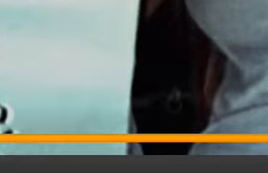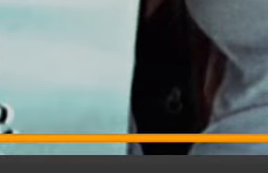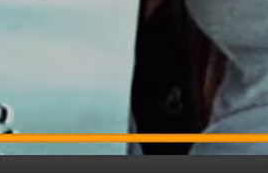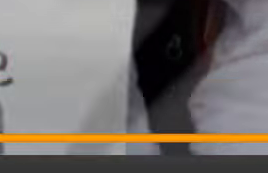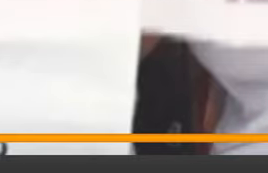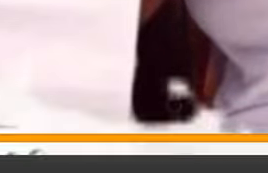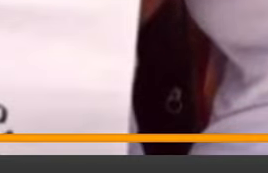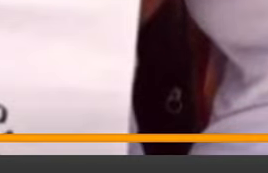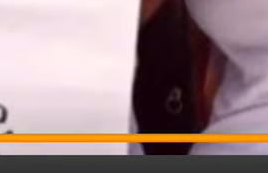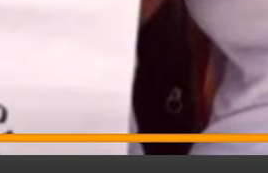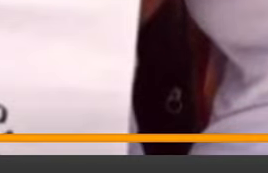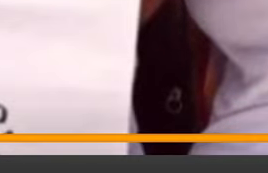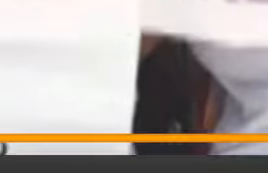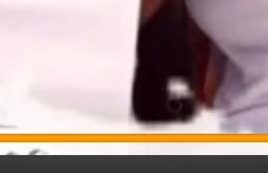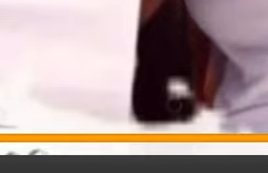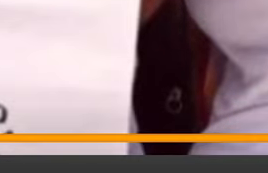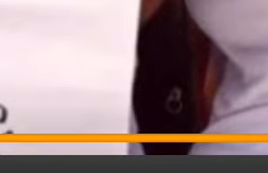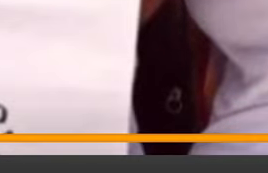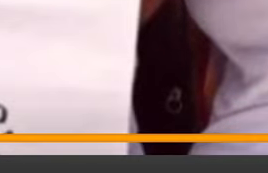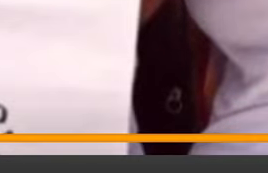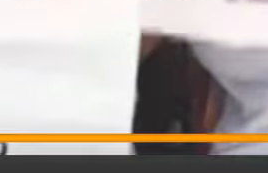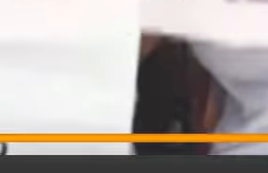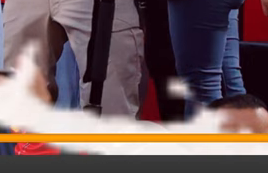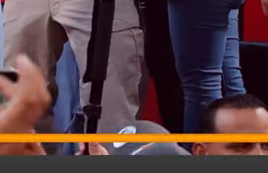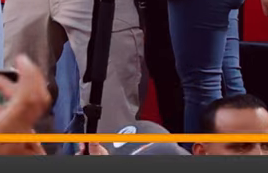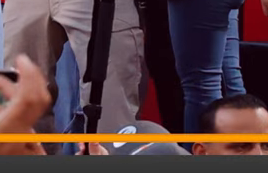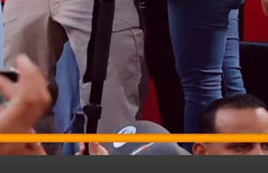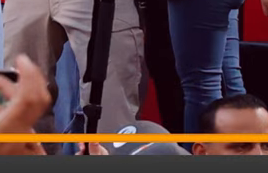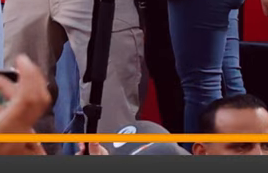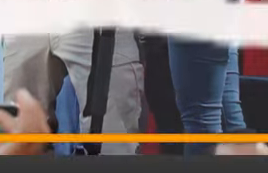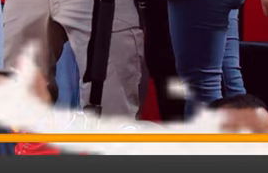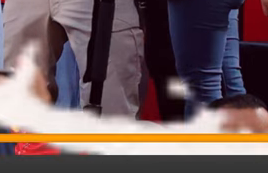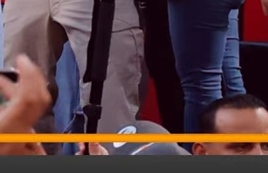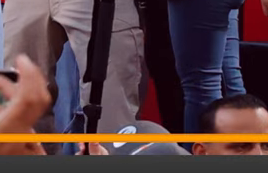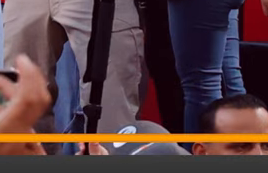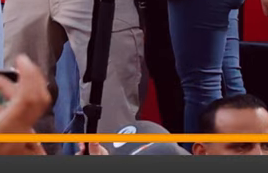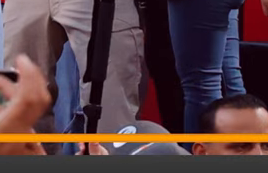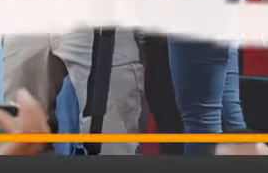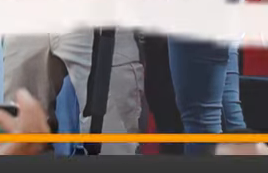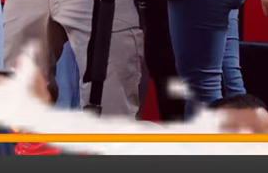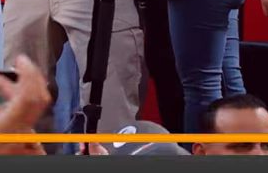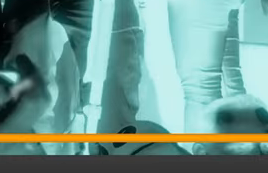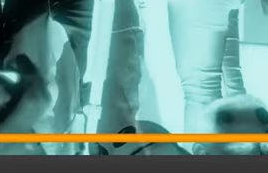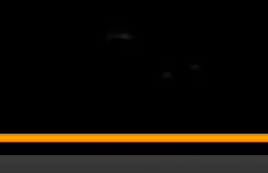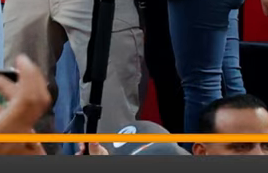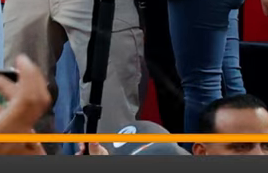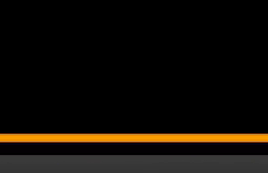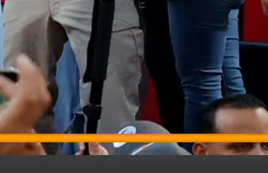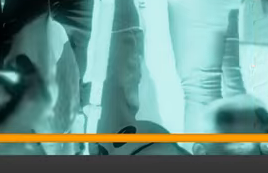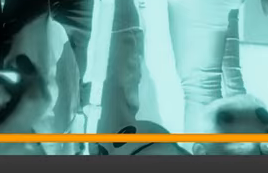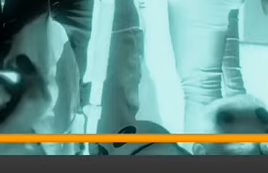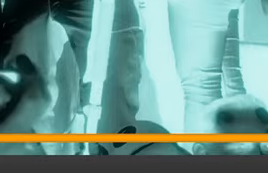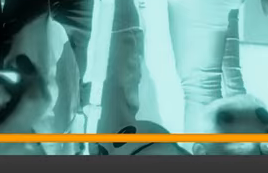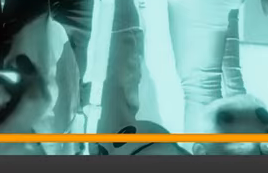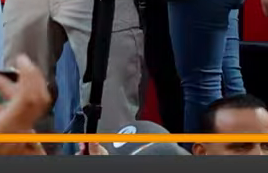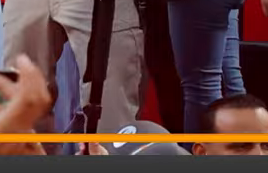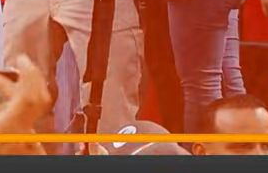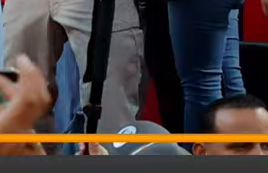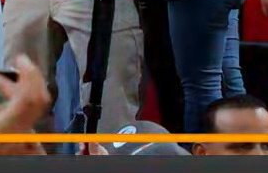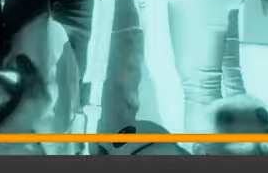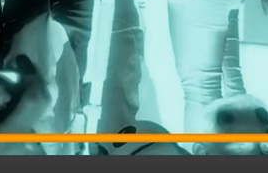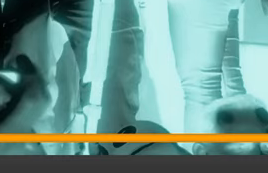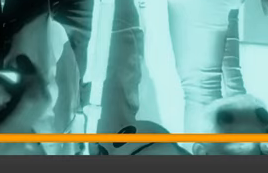enfrentan dentro de las prisiones. No olvide dejar un comentario en este video, suscribirse, activar la campana de notificaciones y compartir a través de las